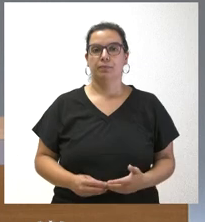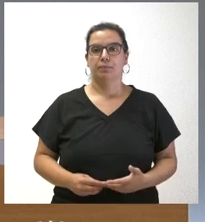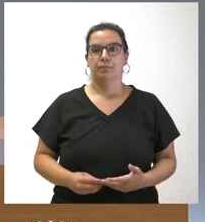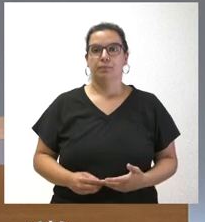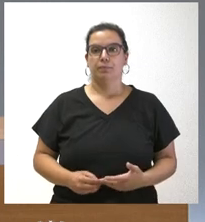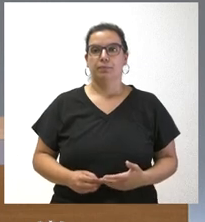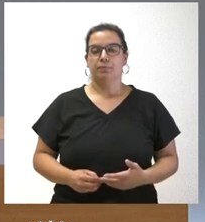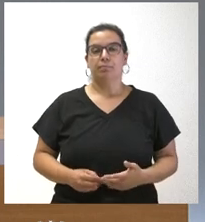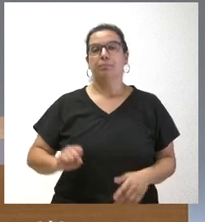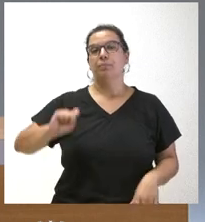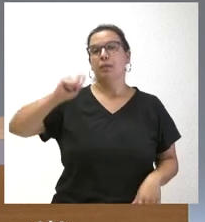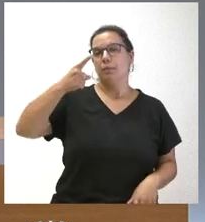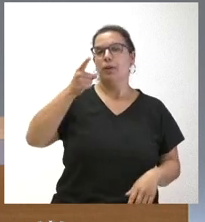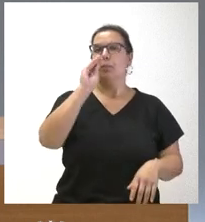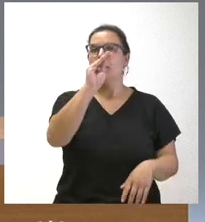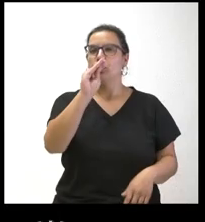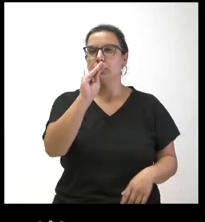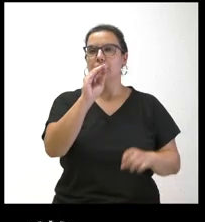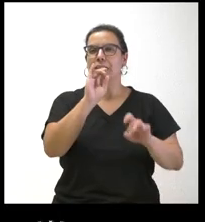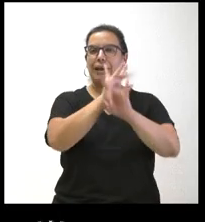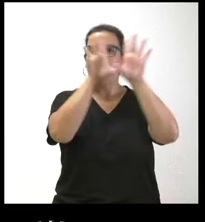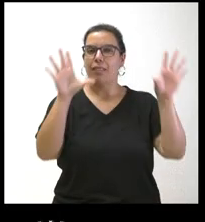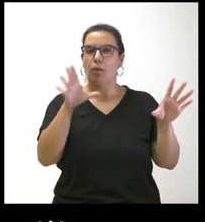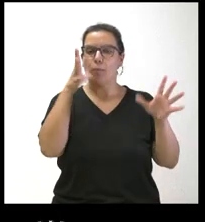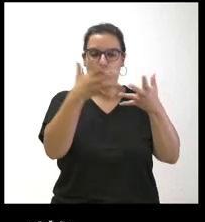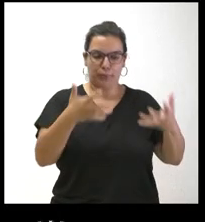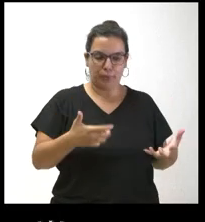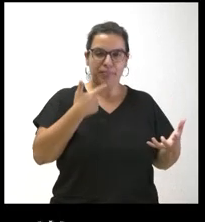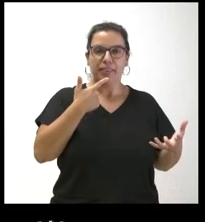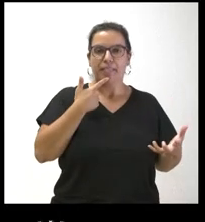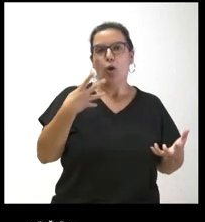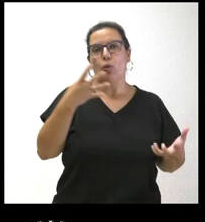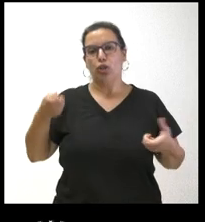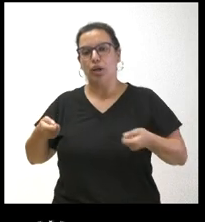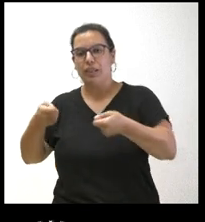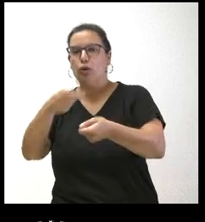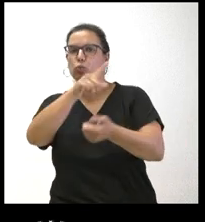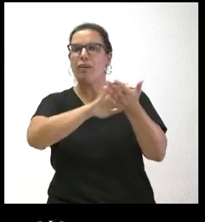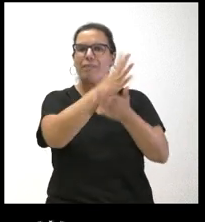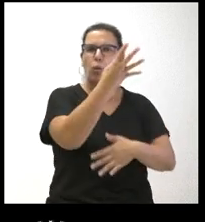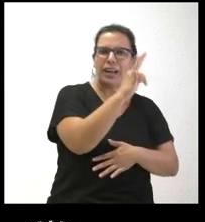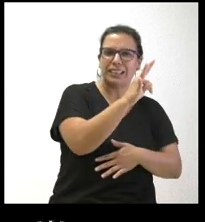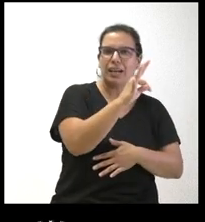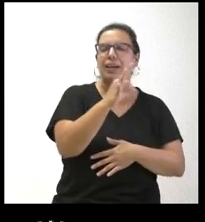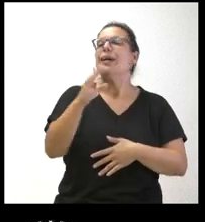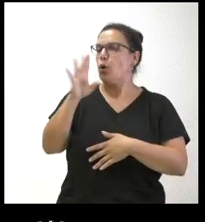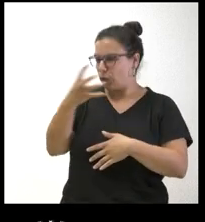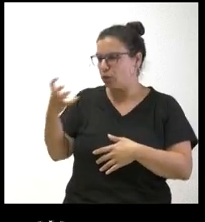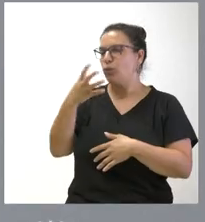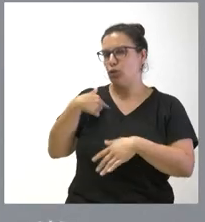si lo primero una aclaración porque en la nota pone 400 andadores y usted se refería a 40 no sé